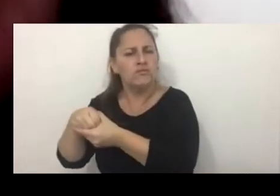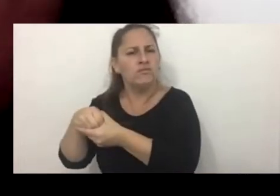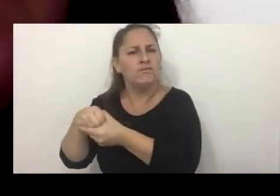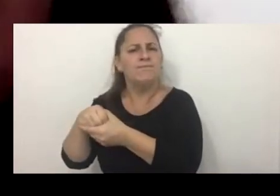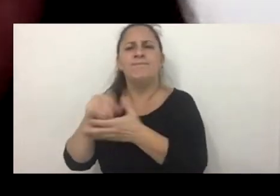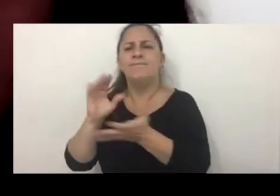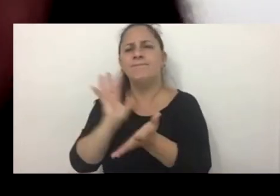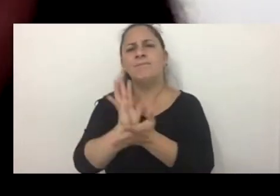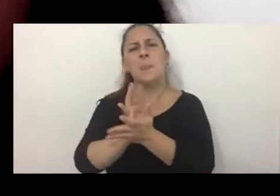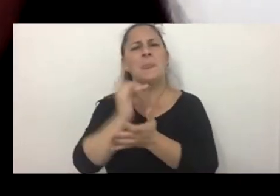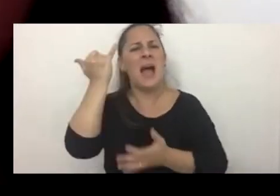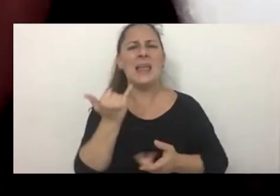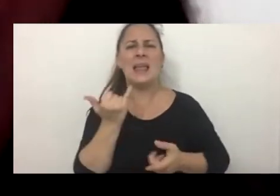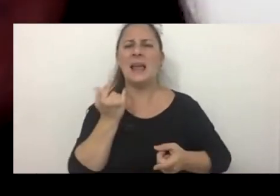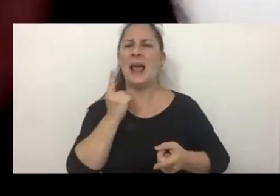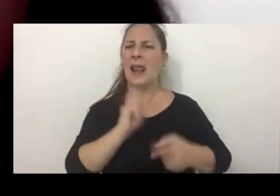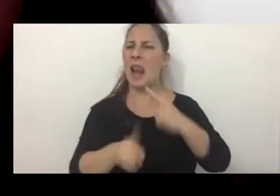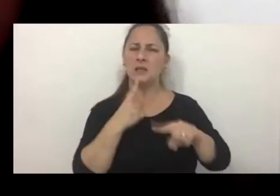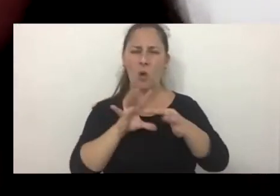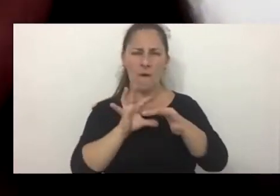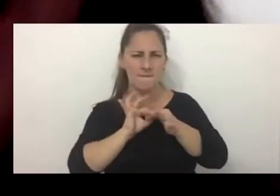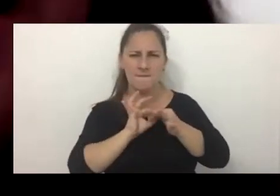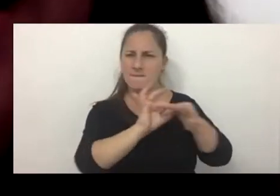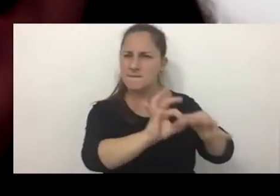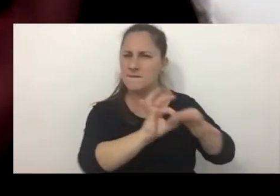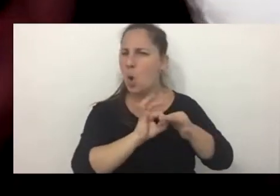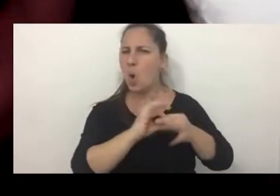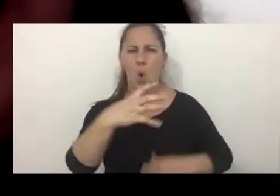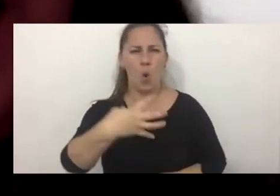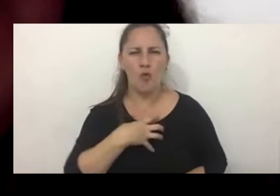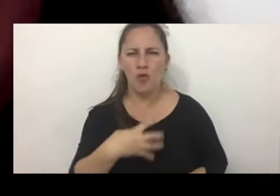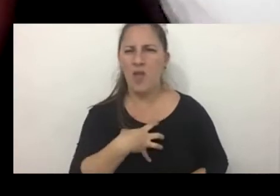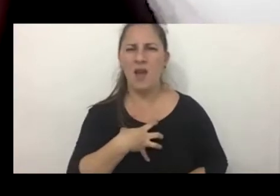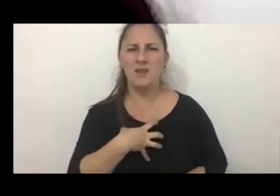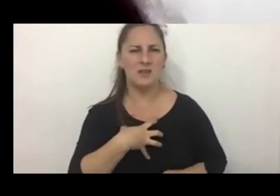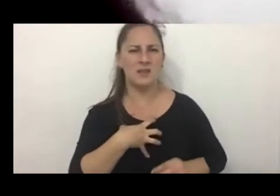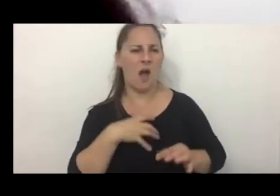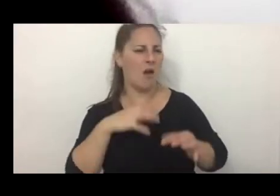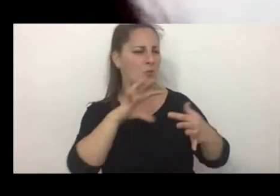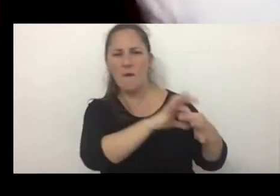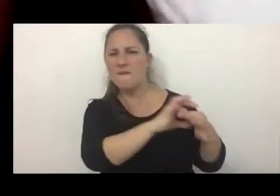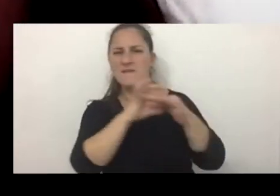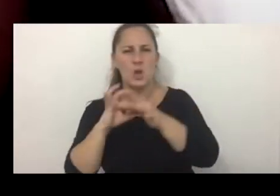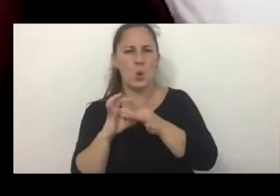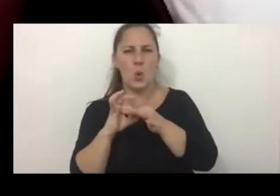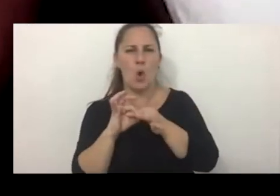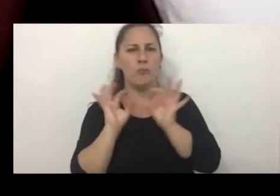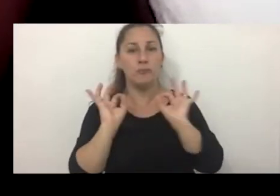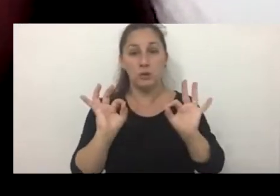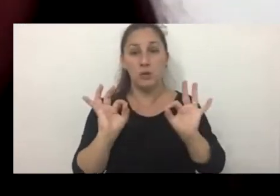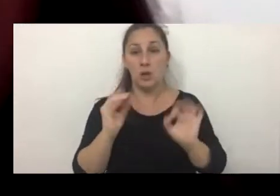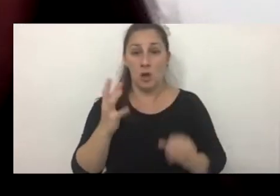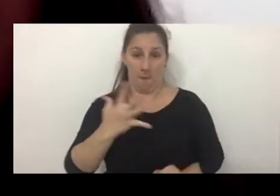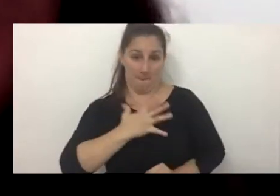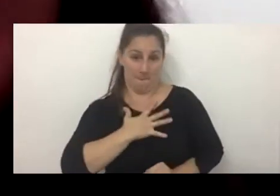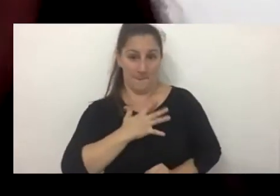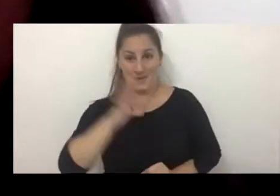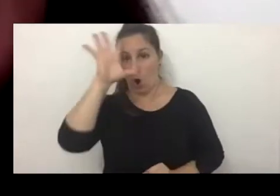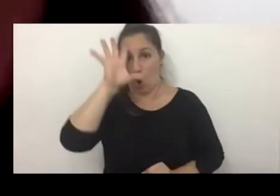época pasada era una figura dentro de la comunidad que tenía mucha llegada y cercanía a cada familia que